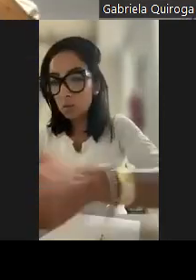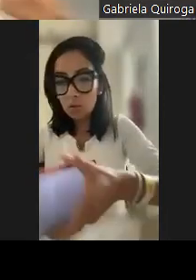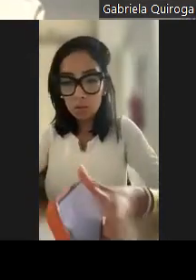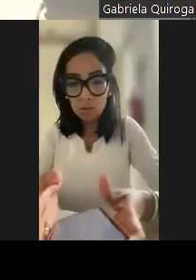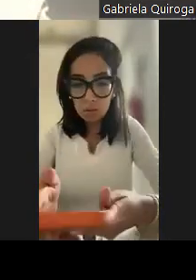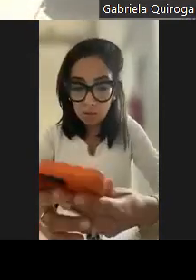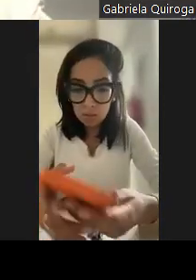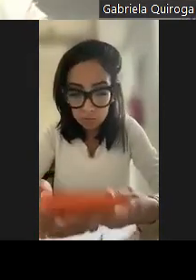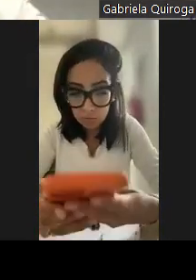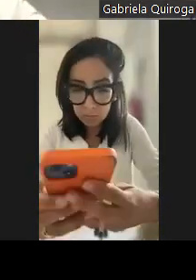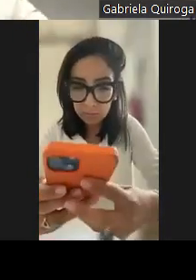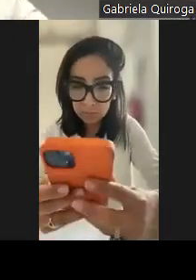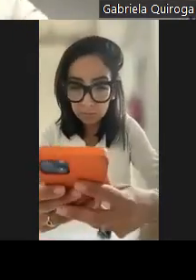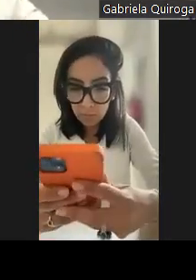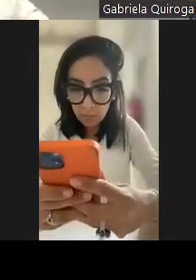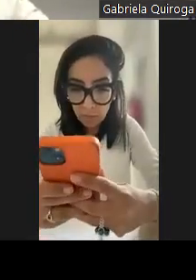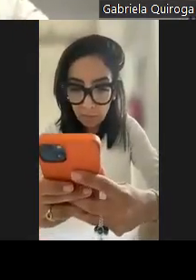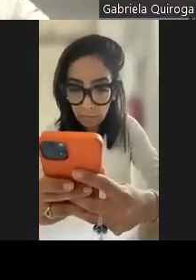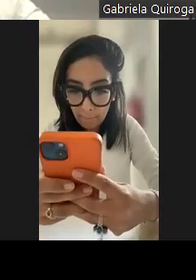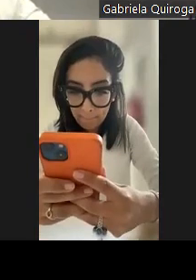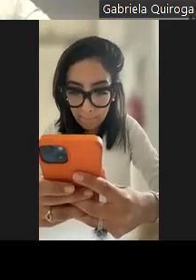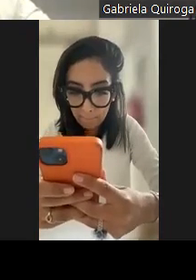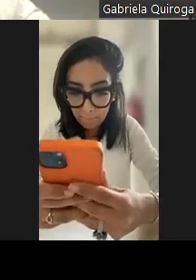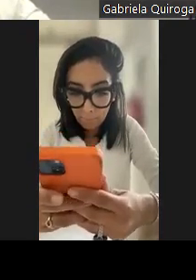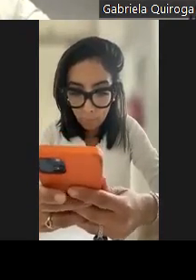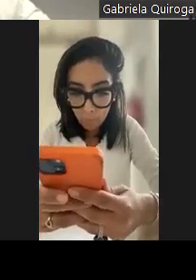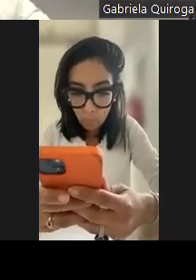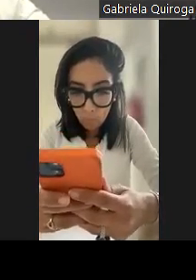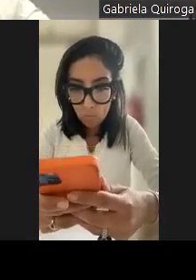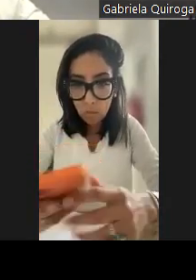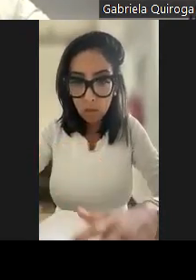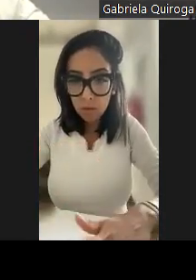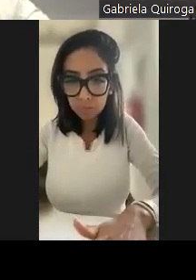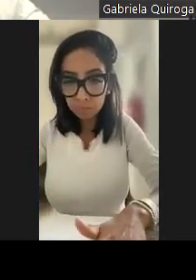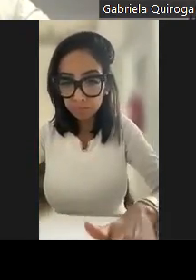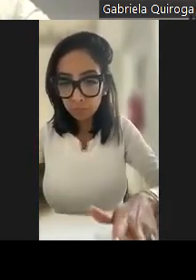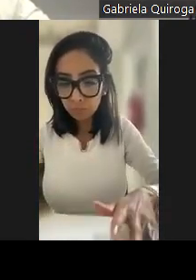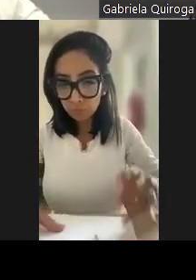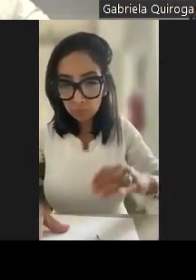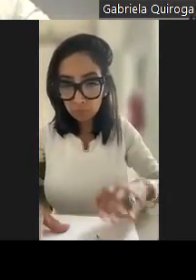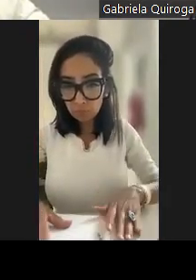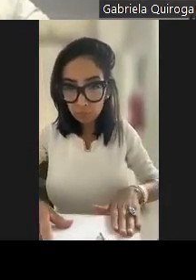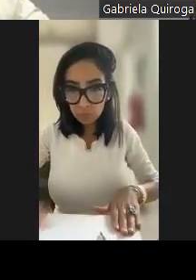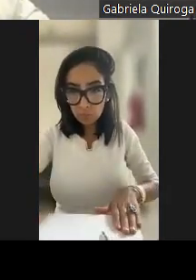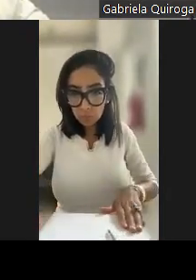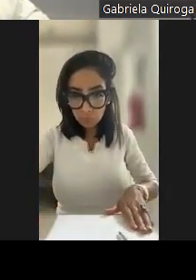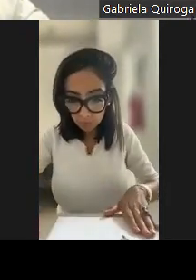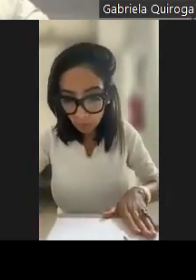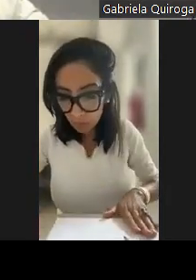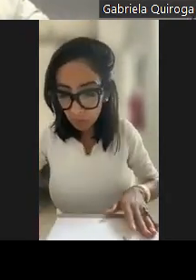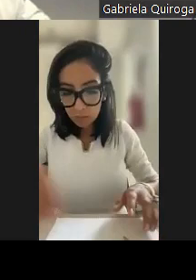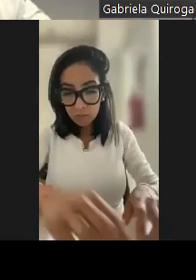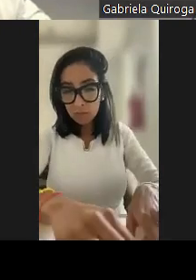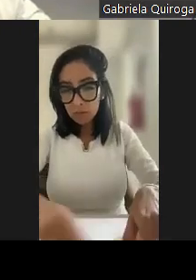sido muchas veces dejado con usted me conoce que como gobierno y como profesión, Jamás he aceptado un trato denigrante